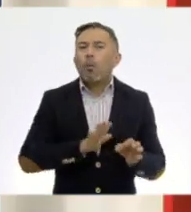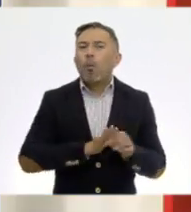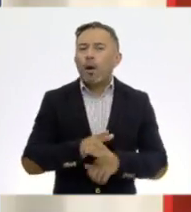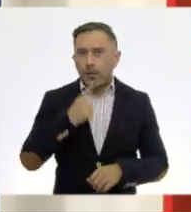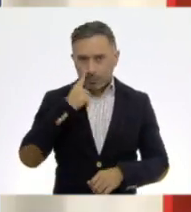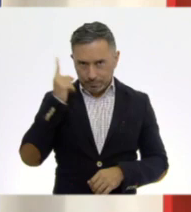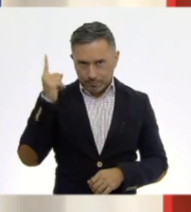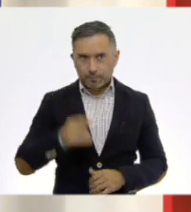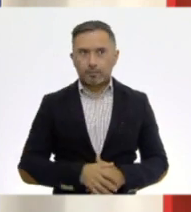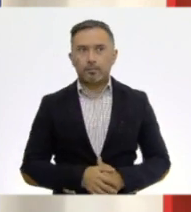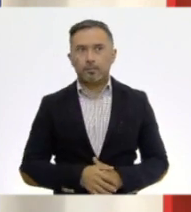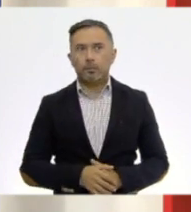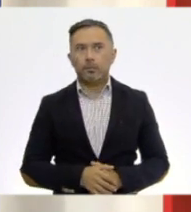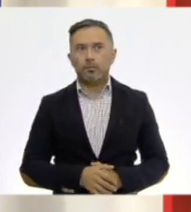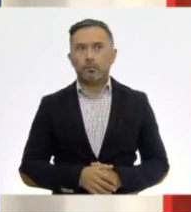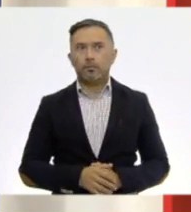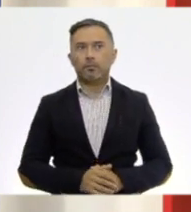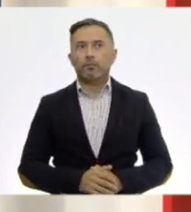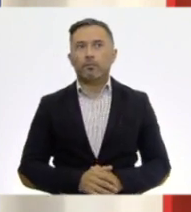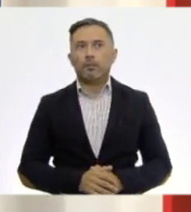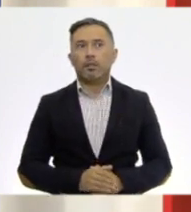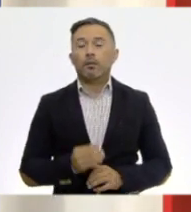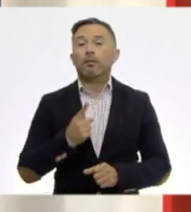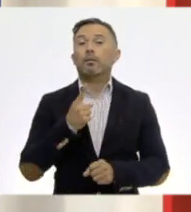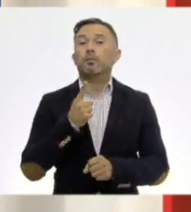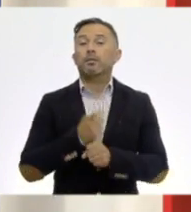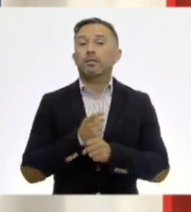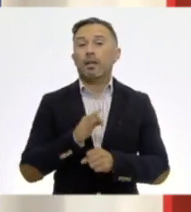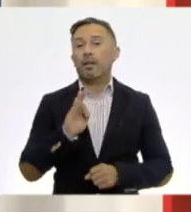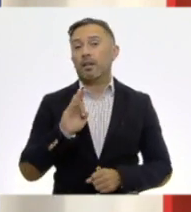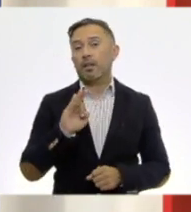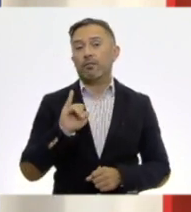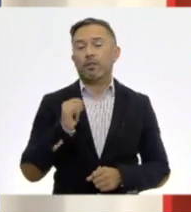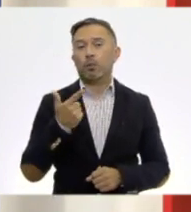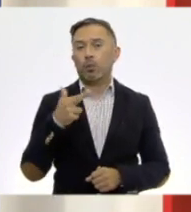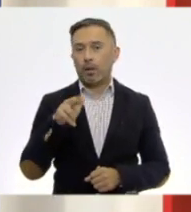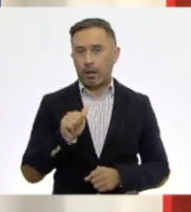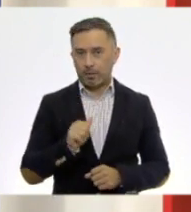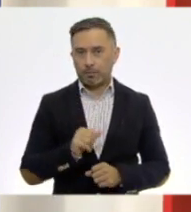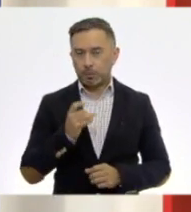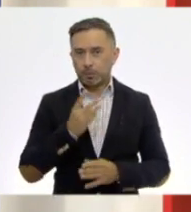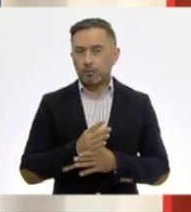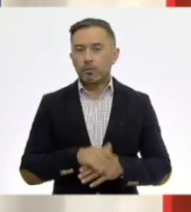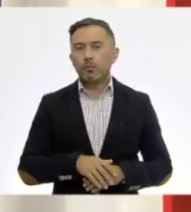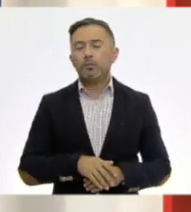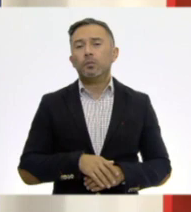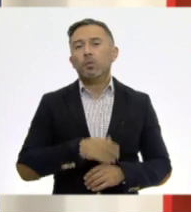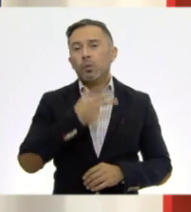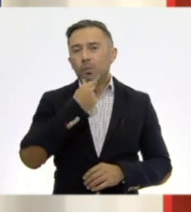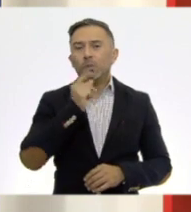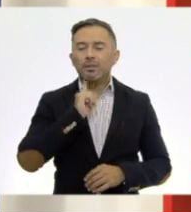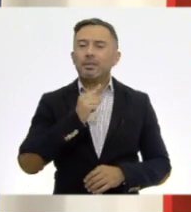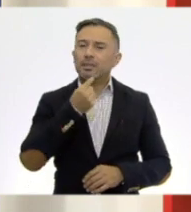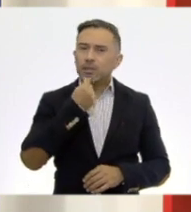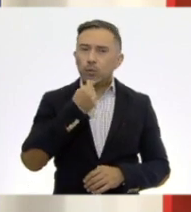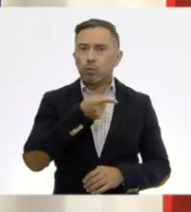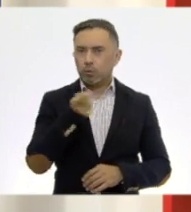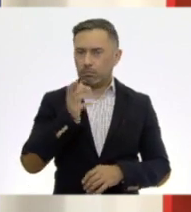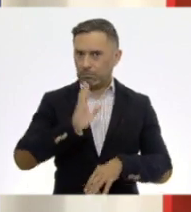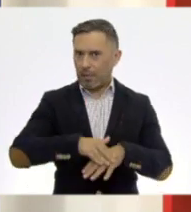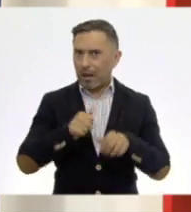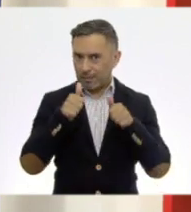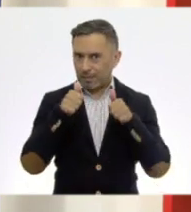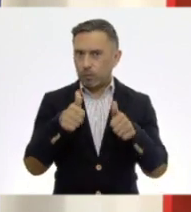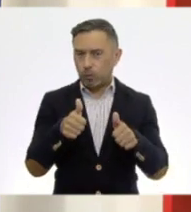bien. Primera figura que vas a identificar. Sí. Y que las niñas y los niños también van a poner mucha atención